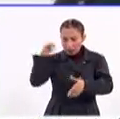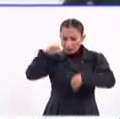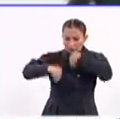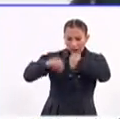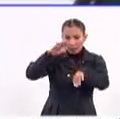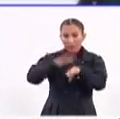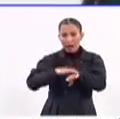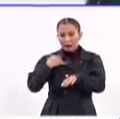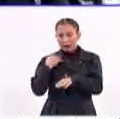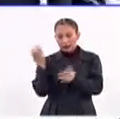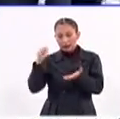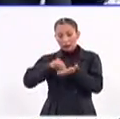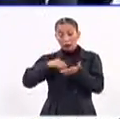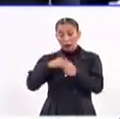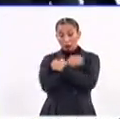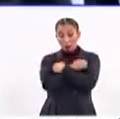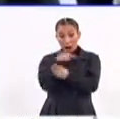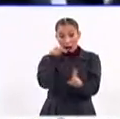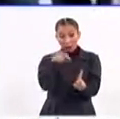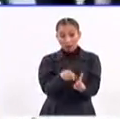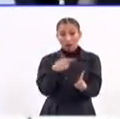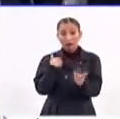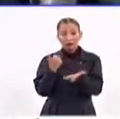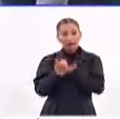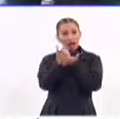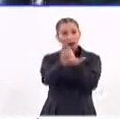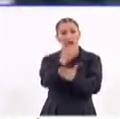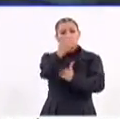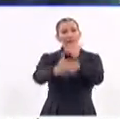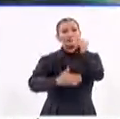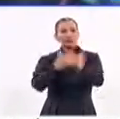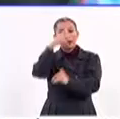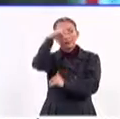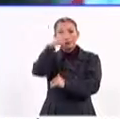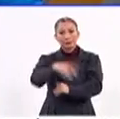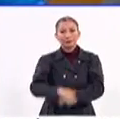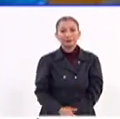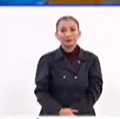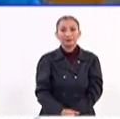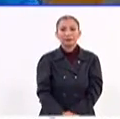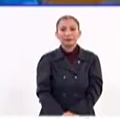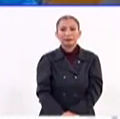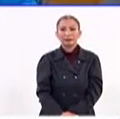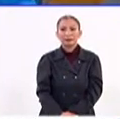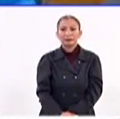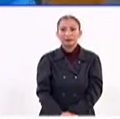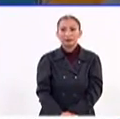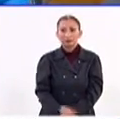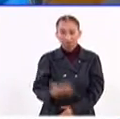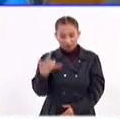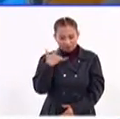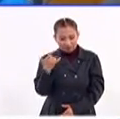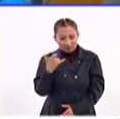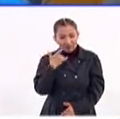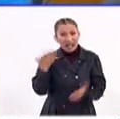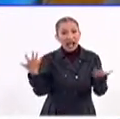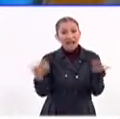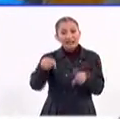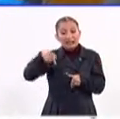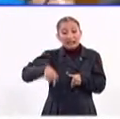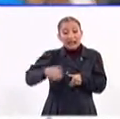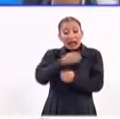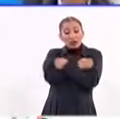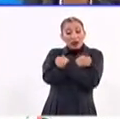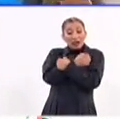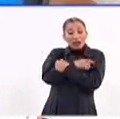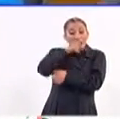la iniciativa que busca hacer de la educación una palanca de desarrollo para México. Logremos hacer de la